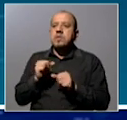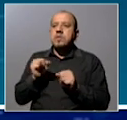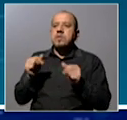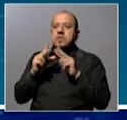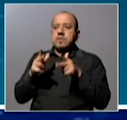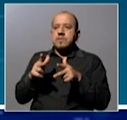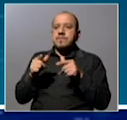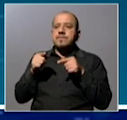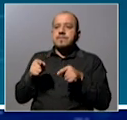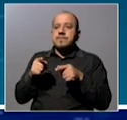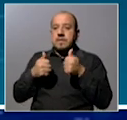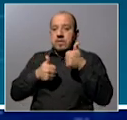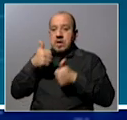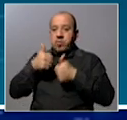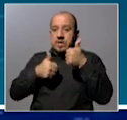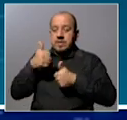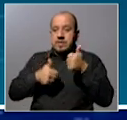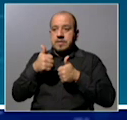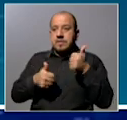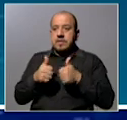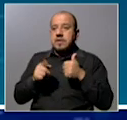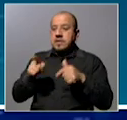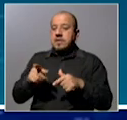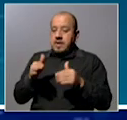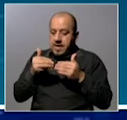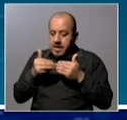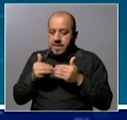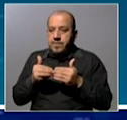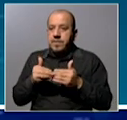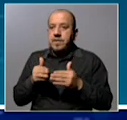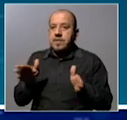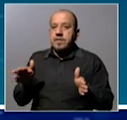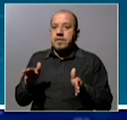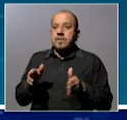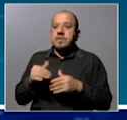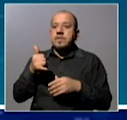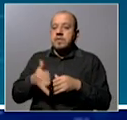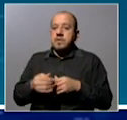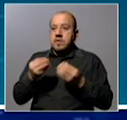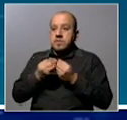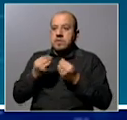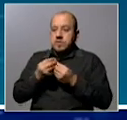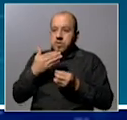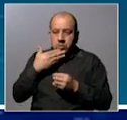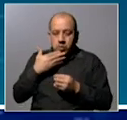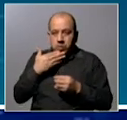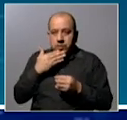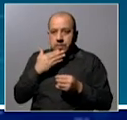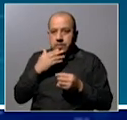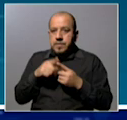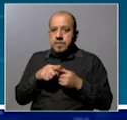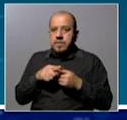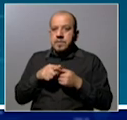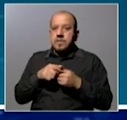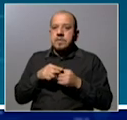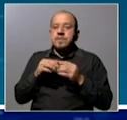que esta es una competencia que está absolutamente abierta y que genera muchísima incertidumbre, ¿no?